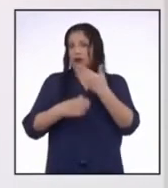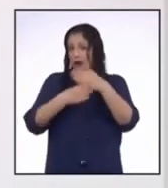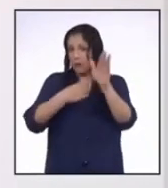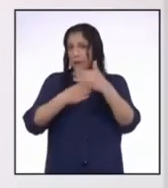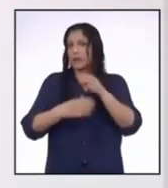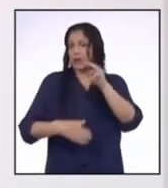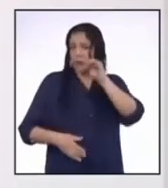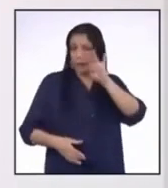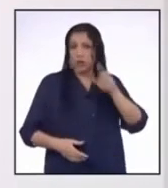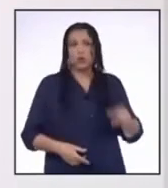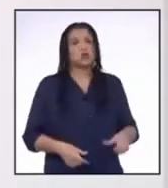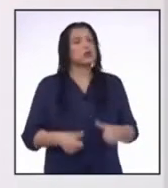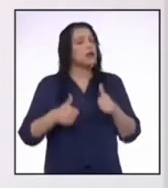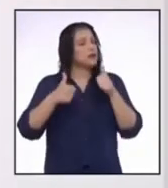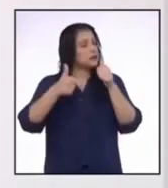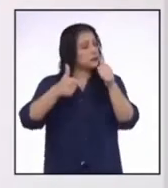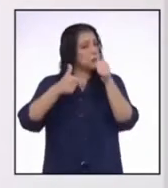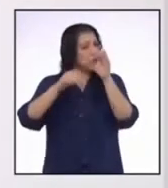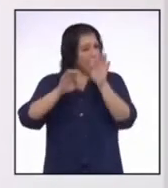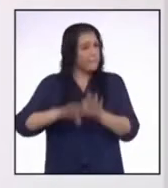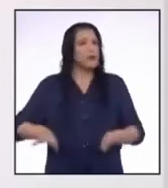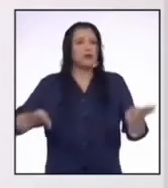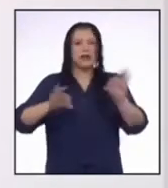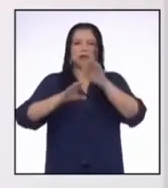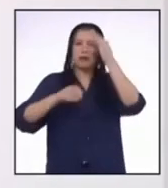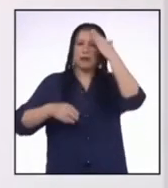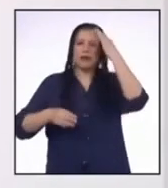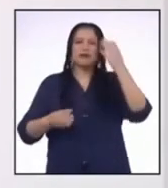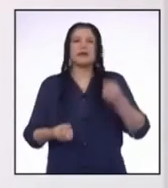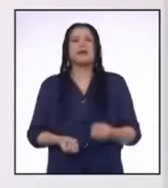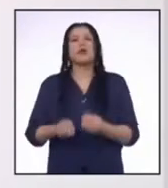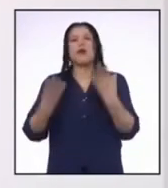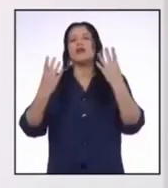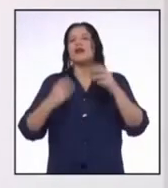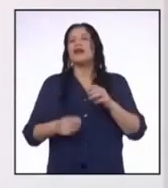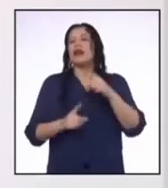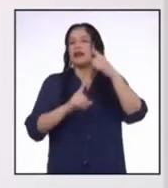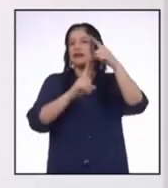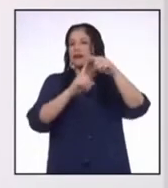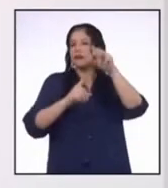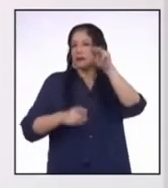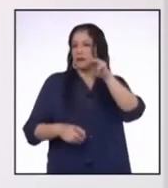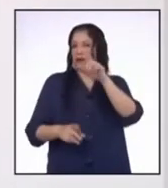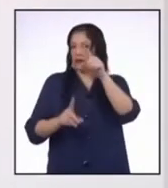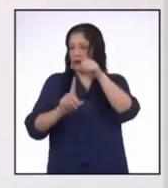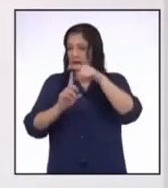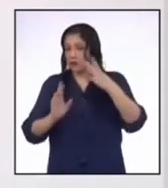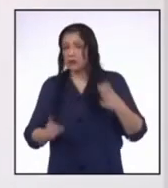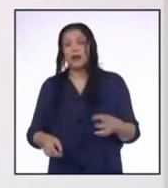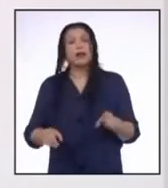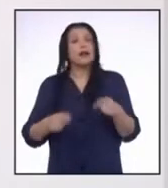compartir Miluska es esencial para calcular la tasa metabólica total,